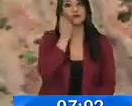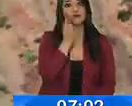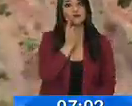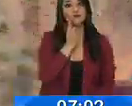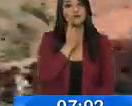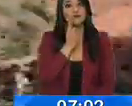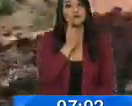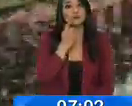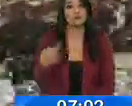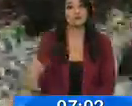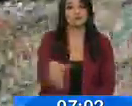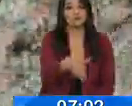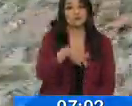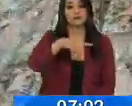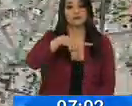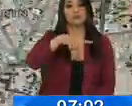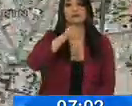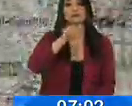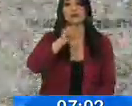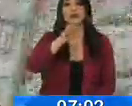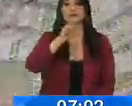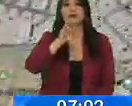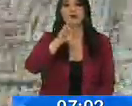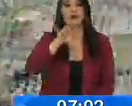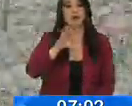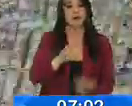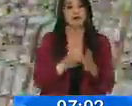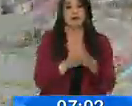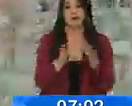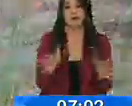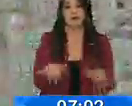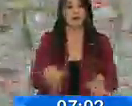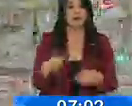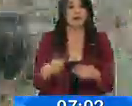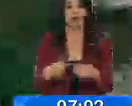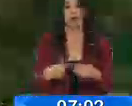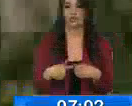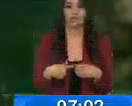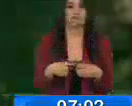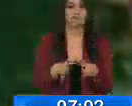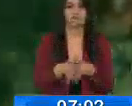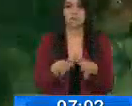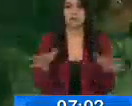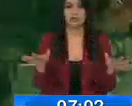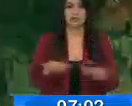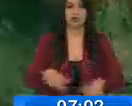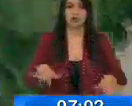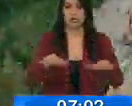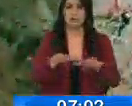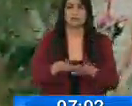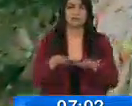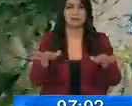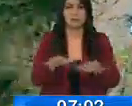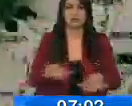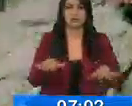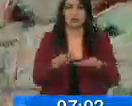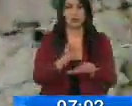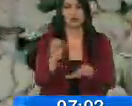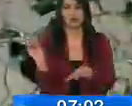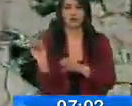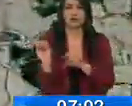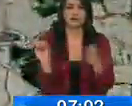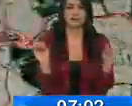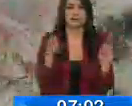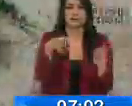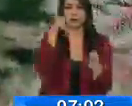las Palmeras, muy al norte. En general, Quito presenta en su parte occidental, oriental, norte y